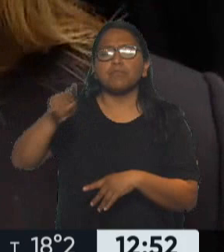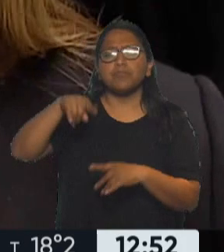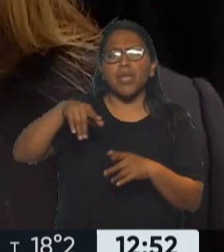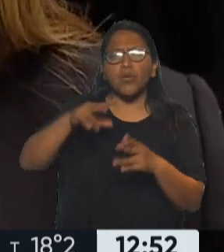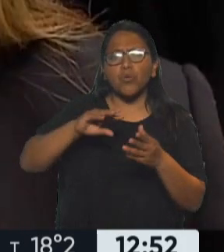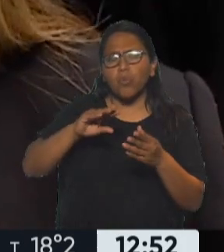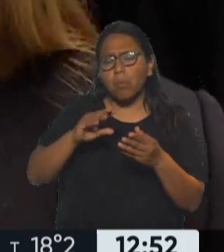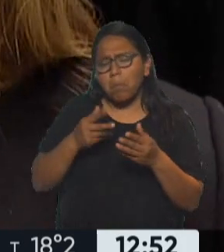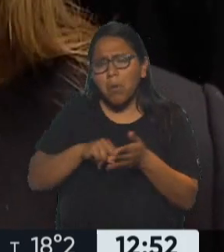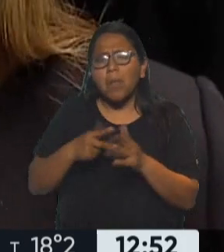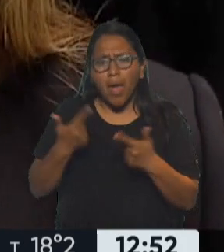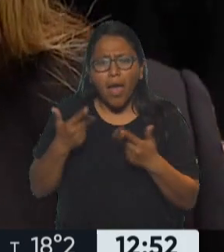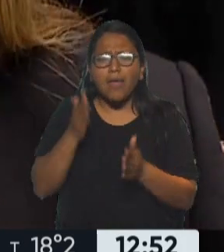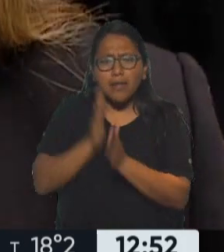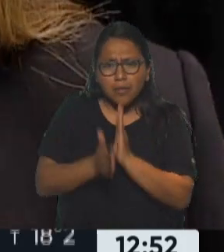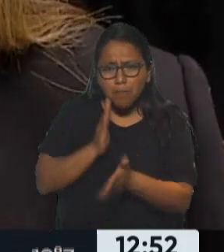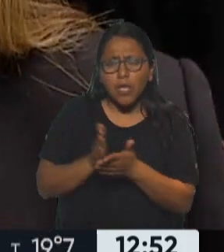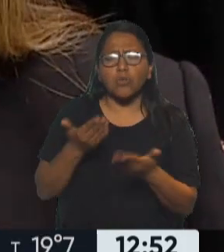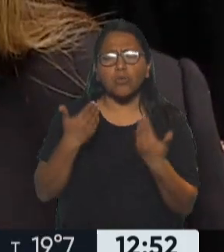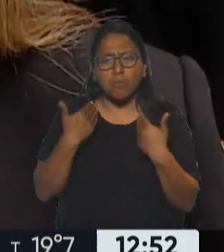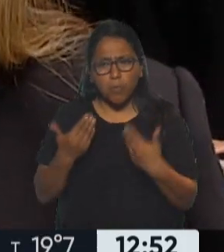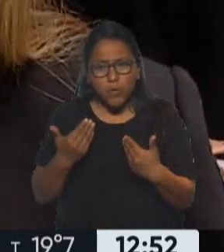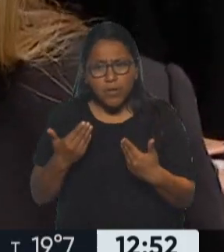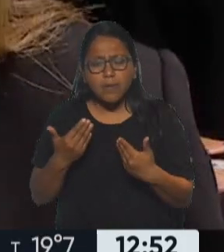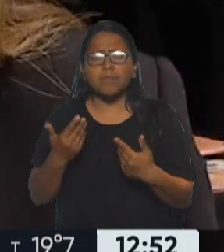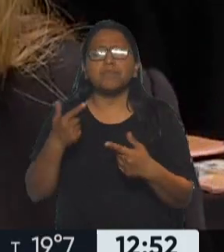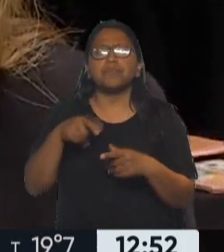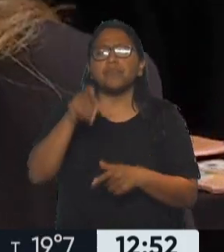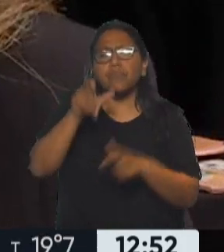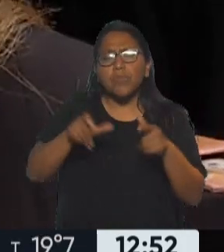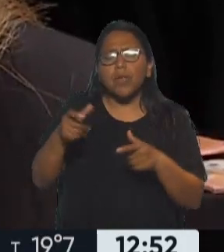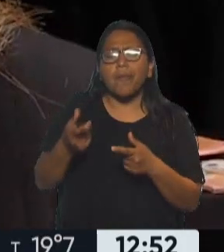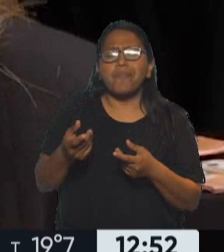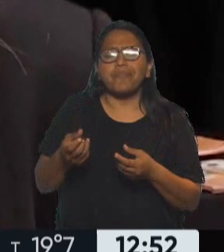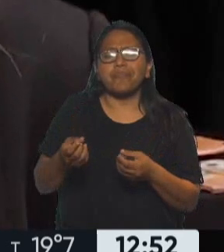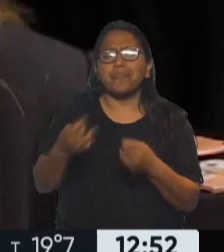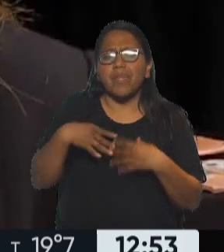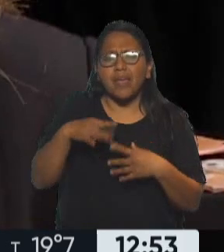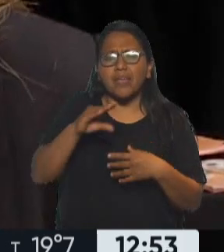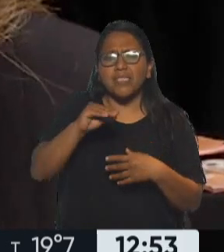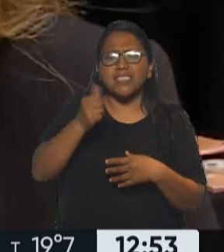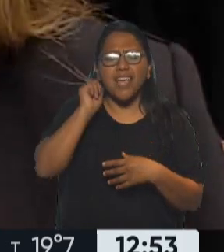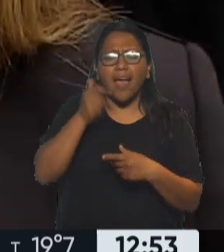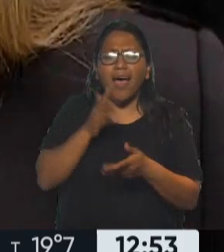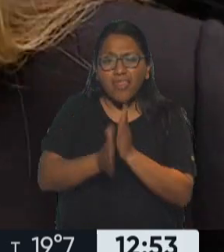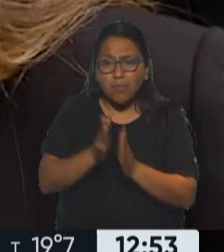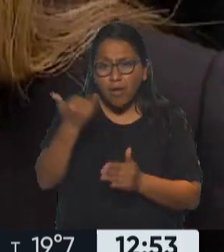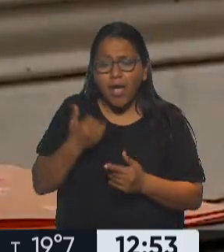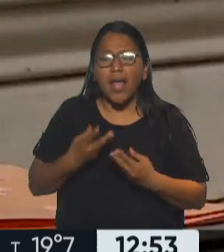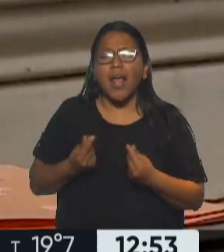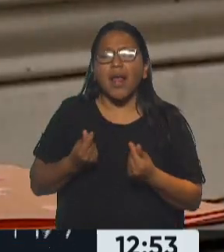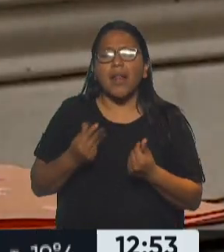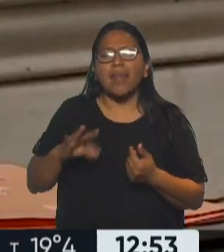tiene tratamiento, que se puede tratar, que aquella persona que tiene chagas y accede al tratamiento le mejora la calidad de vida y lo